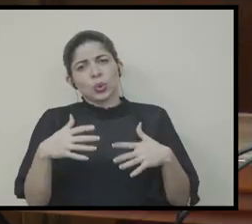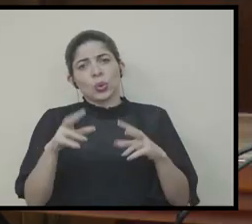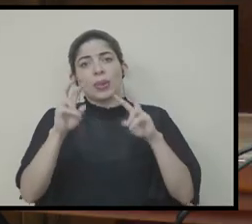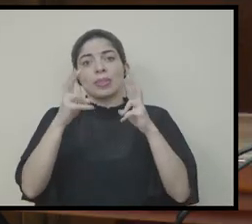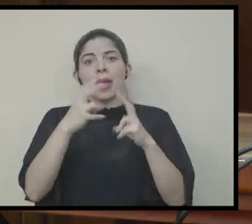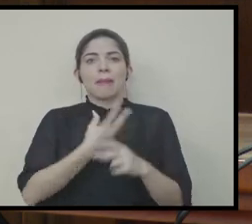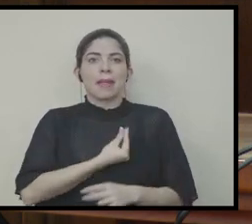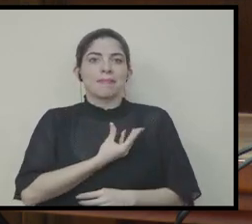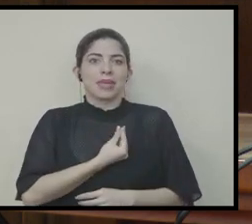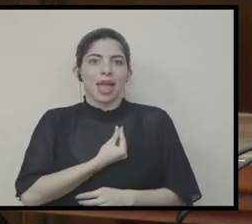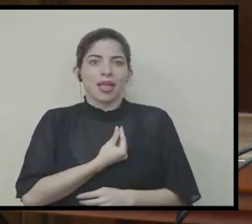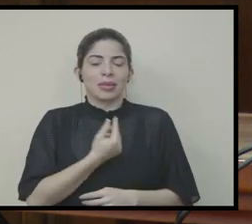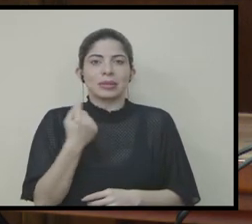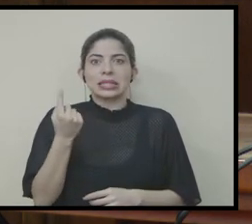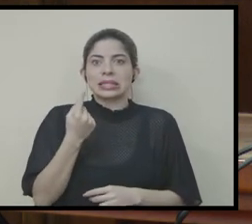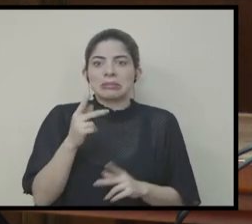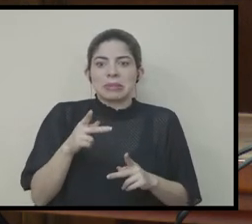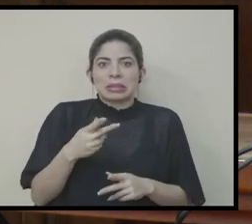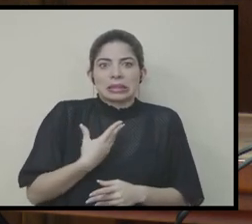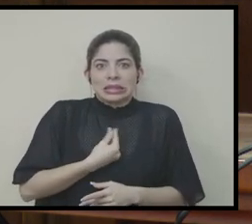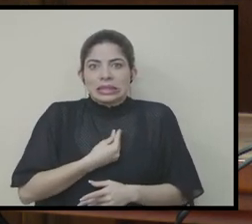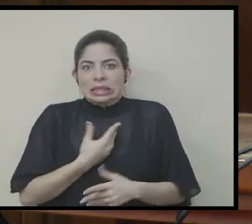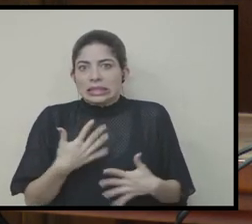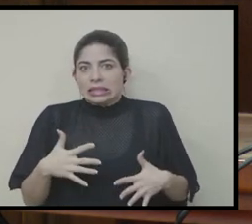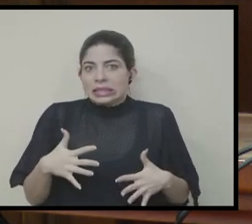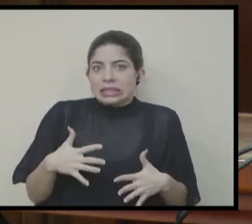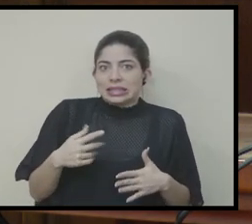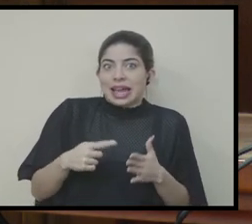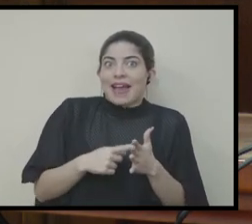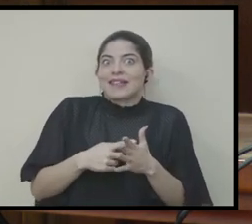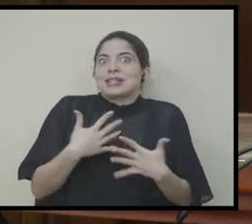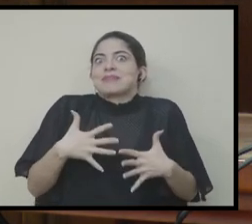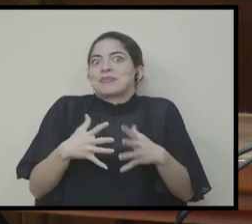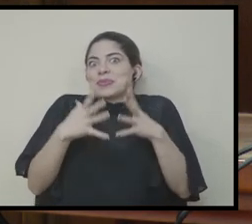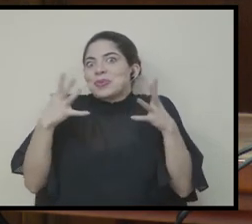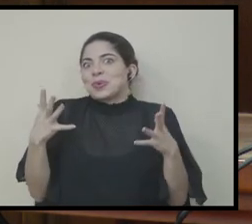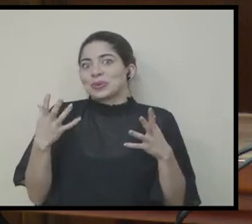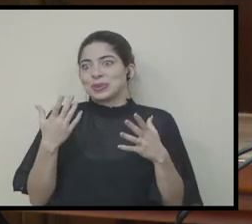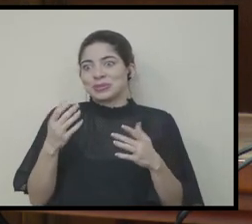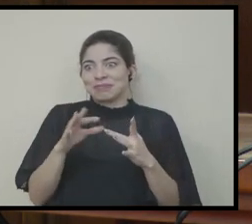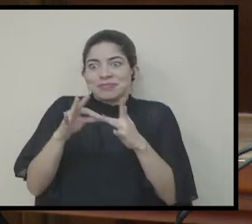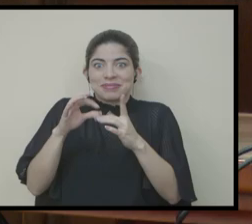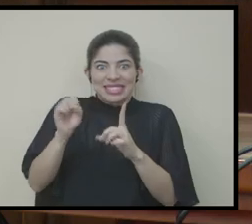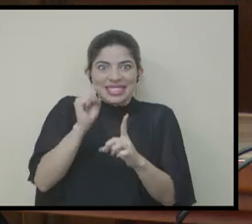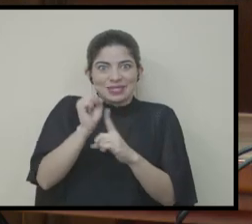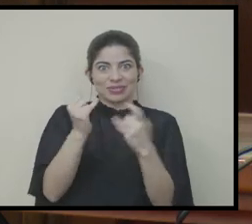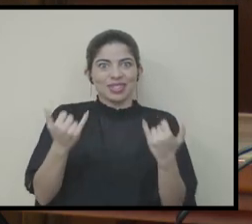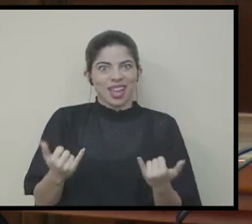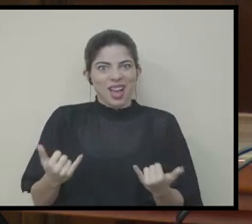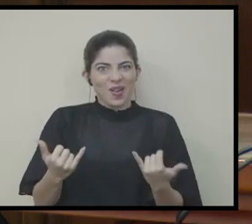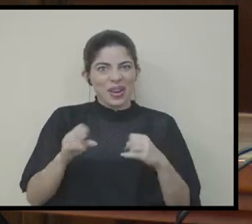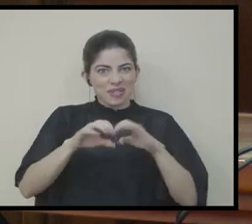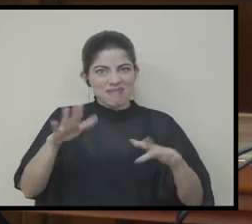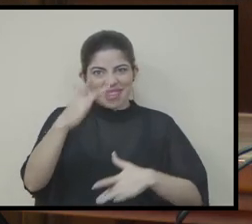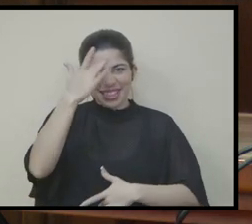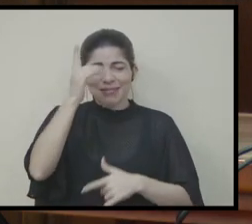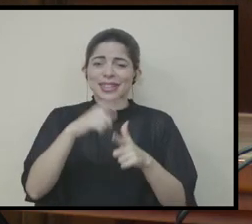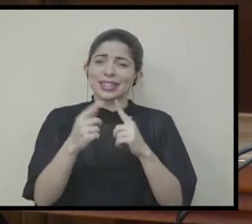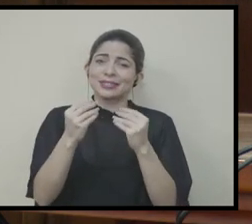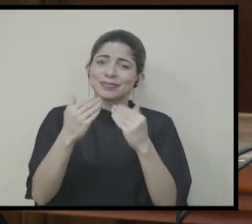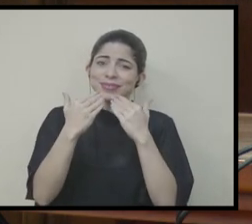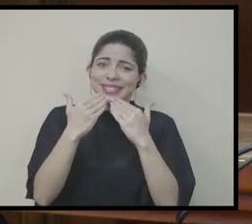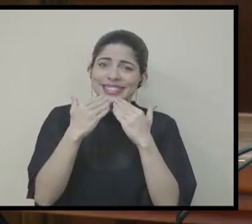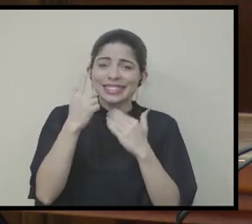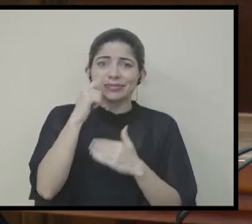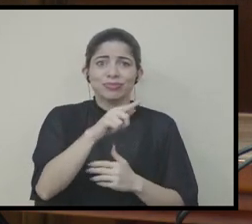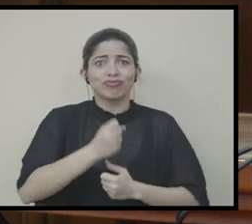miedo, que hay cierto miedillo cuando, y a veces miedote, diríamos, más en una situación como esta de una pandemia. Así que muchas gracias también